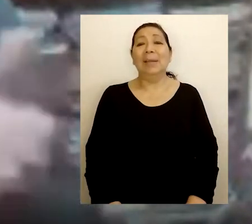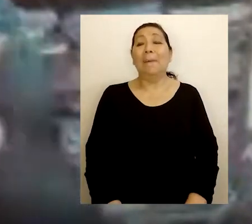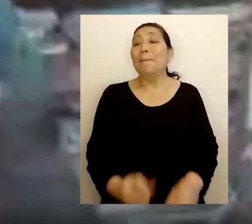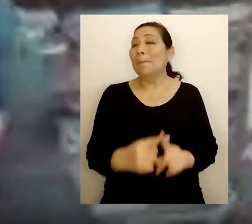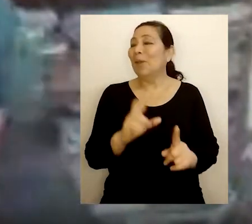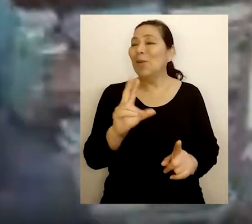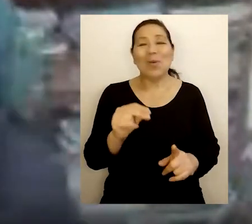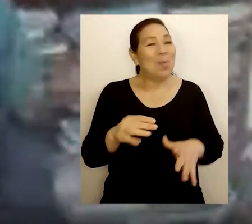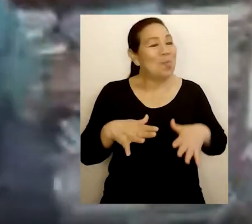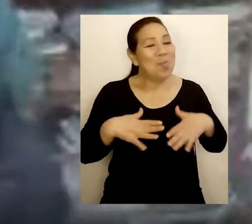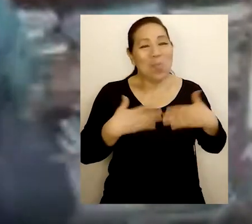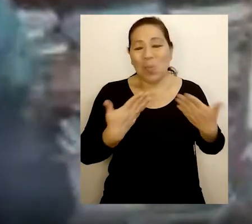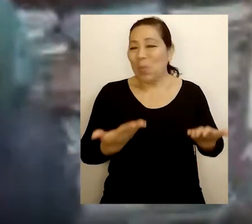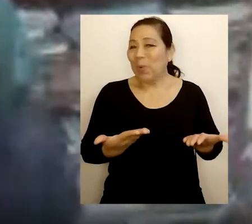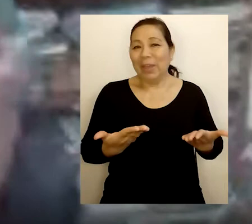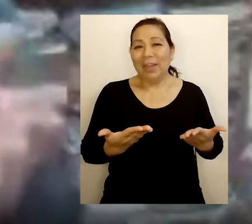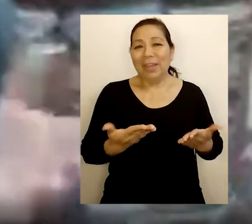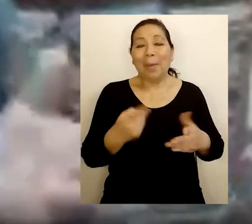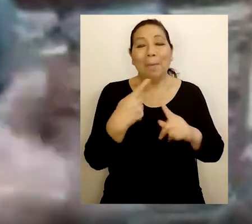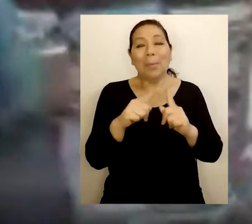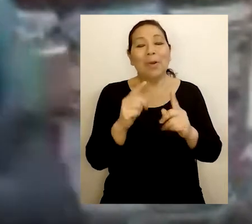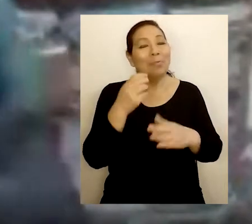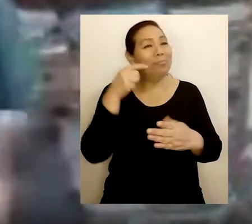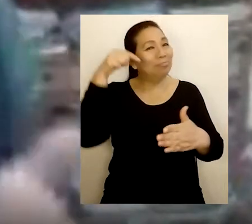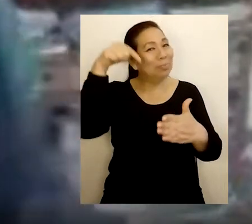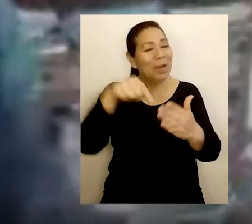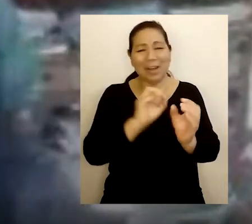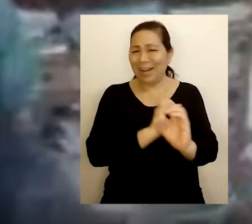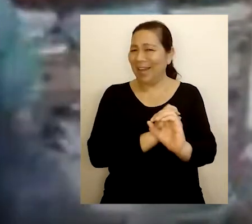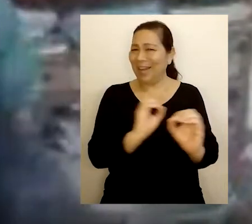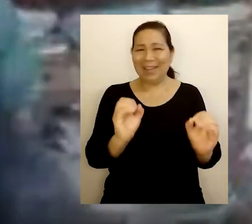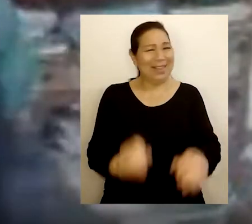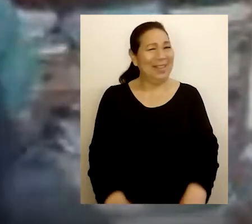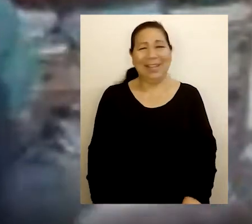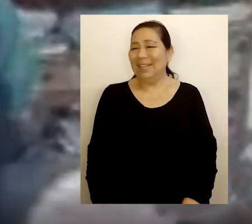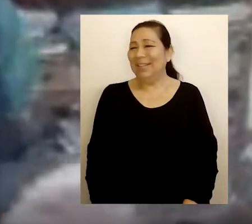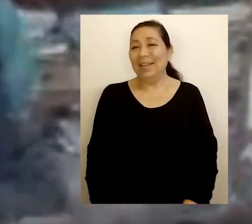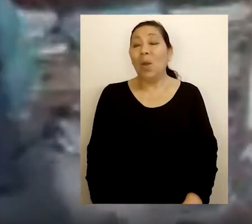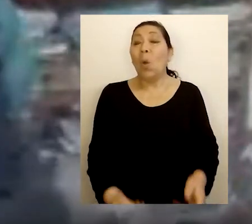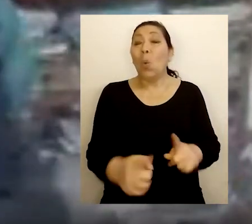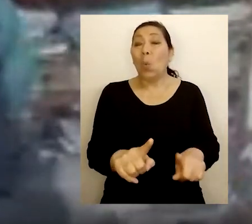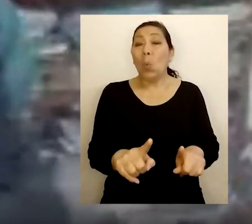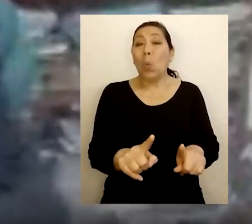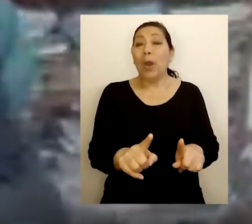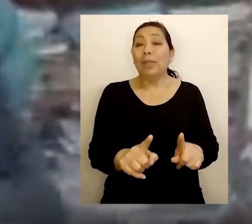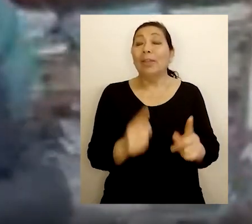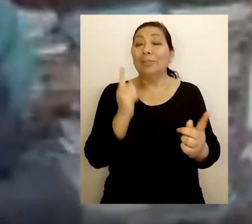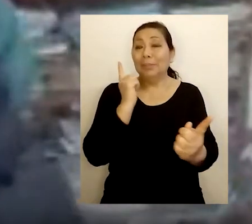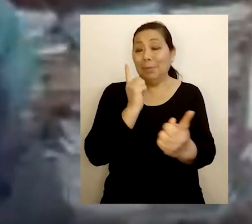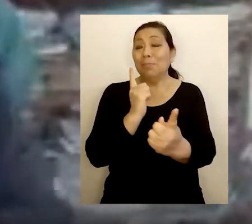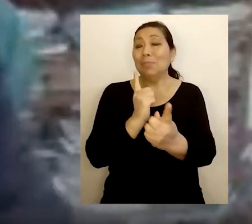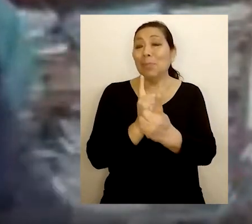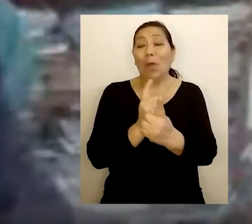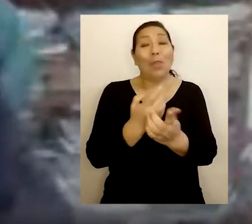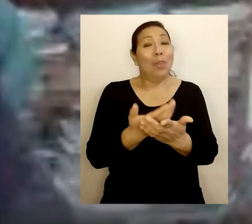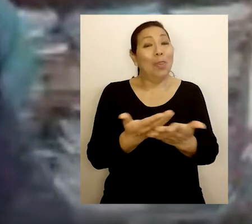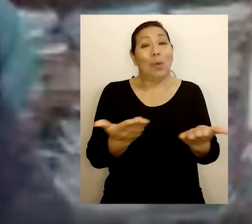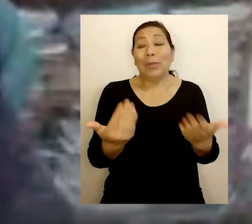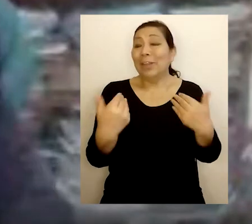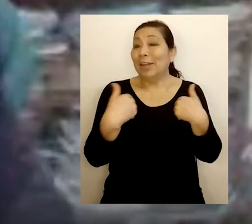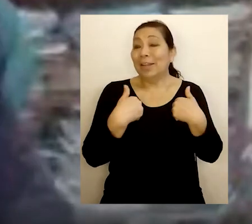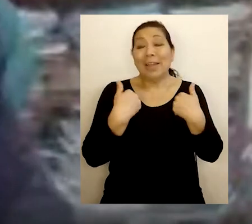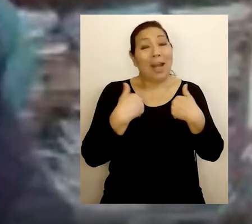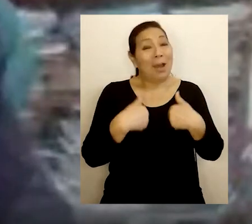violencia, pero no puede haber delito de tentativa de homicidio por ningún lado. Y cuando se interpuso,